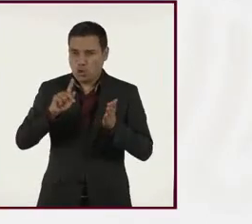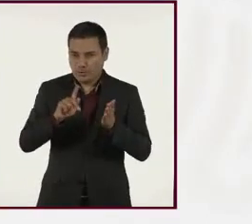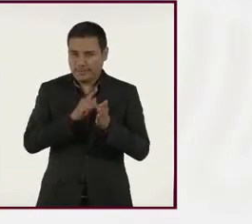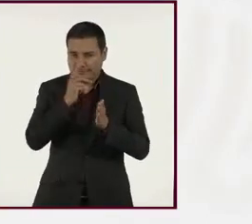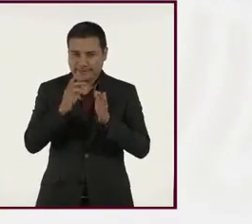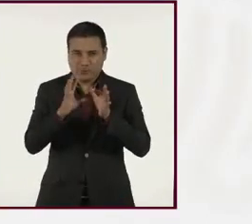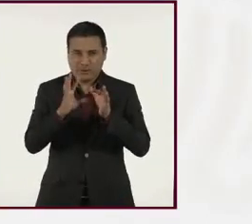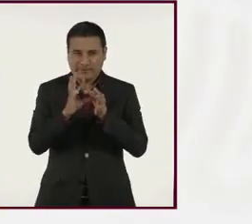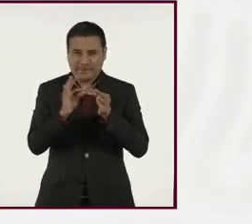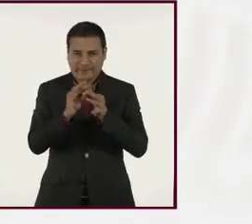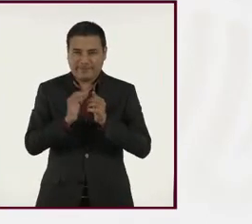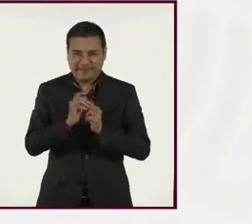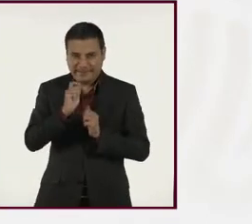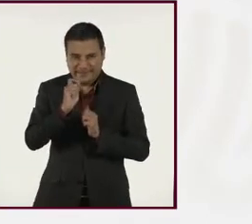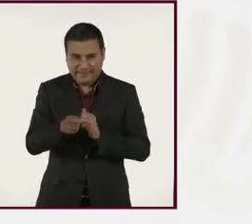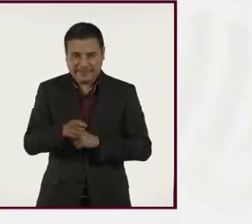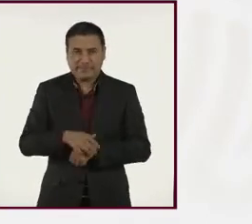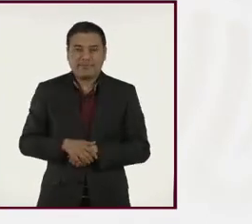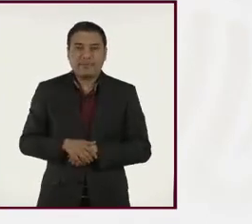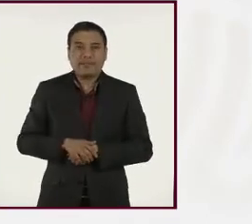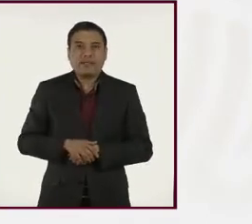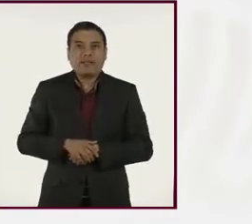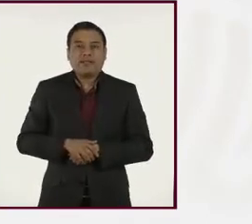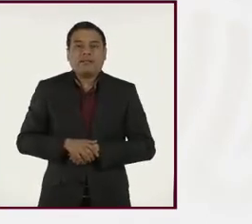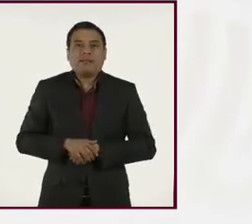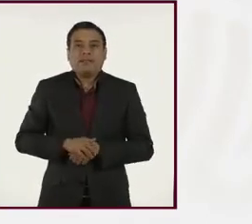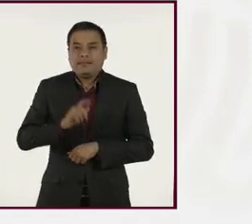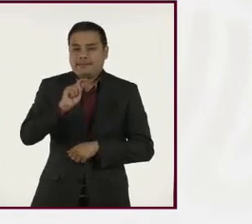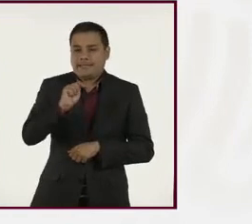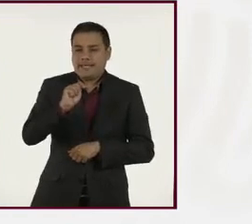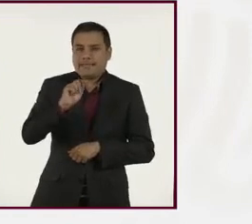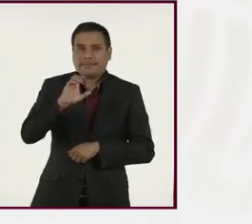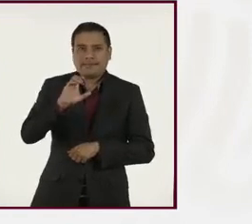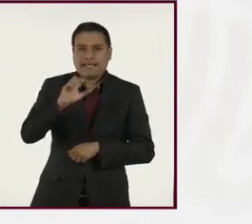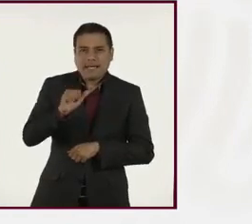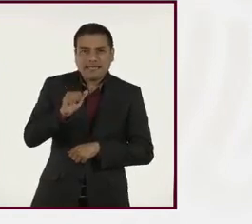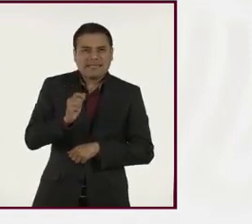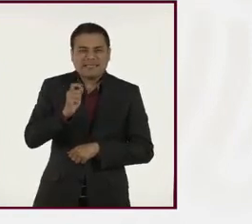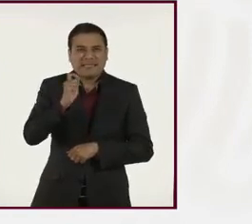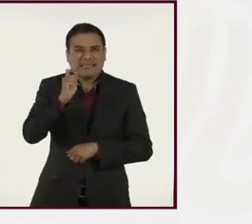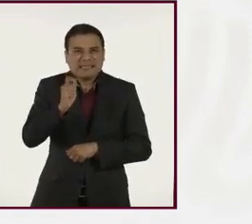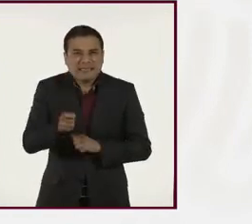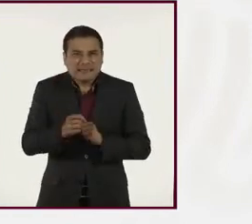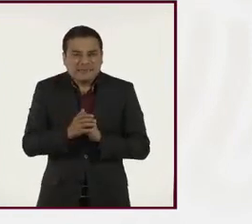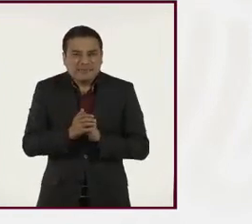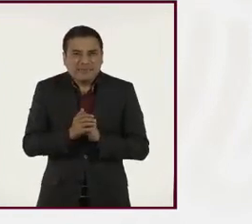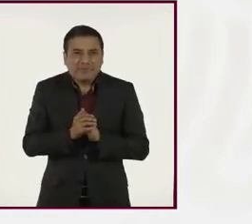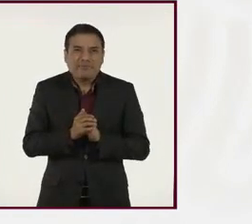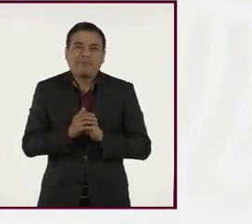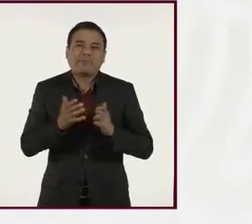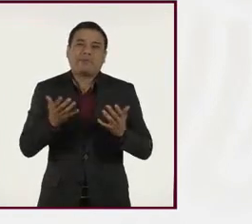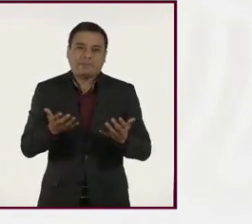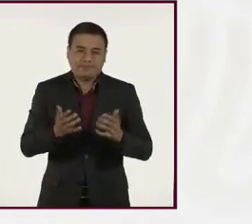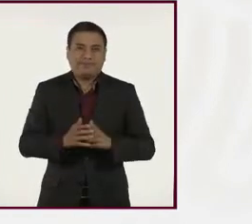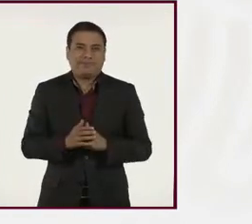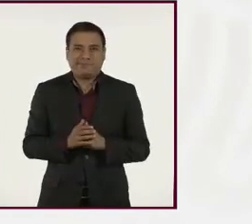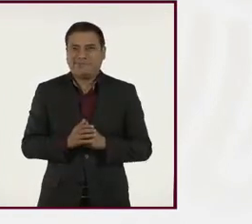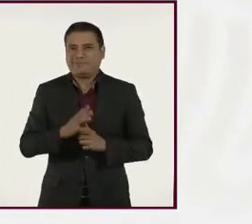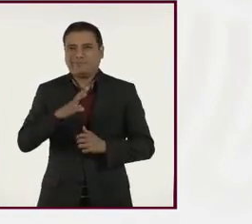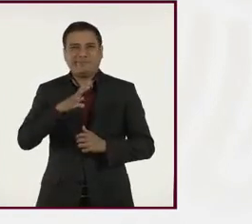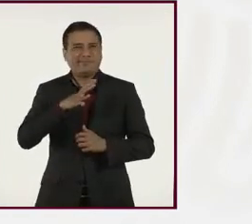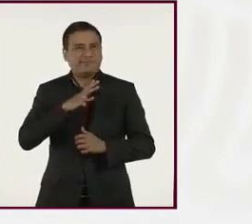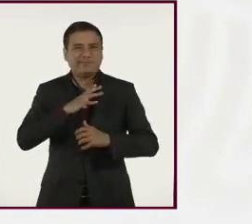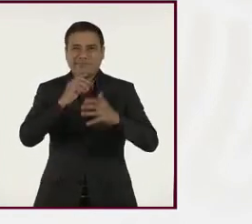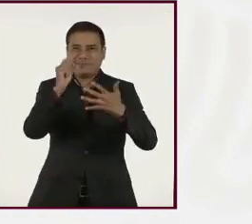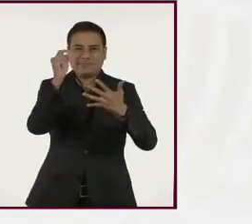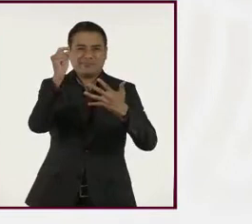Nos referimos a un trastorno de la conducta alimentaria como un conjunto muy amplio de signos y síntomas que están